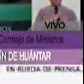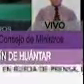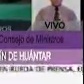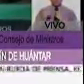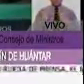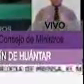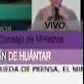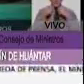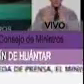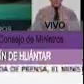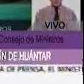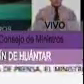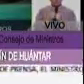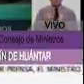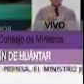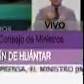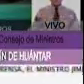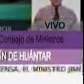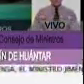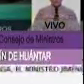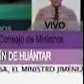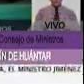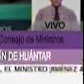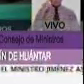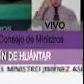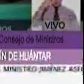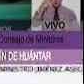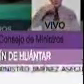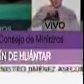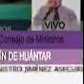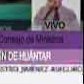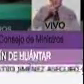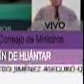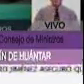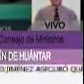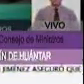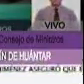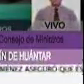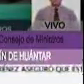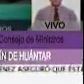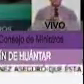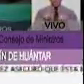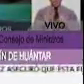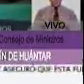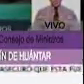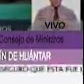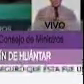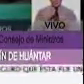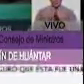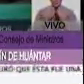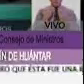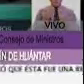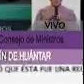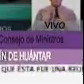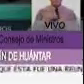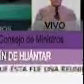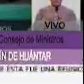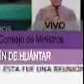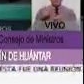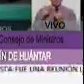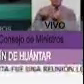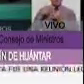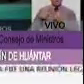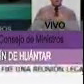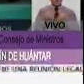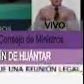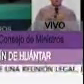debería ser acompañado por todos los actores políticos del país. Y en ese escenario, participantes de